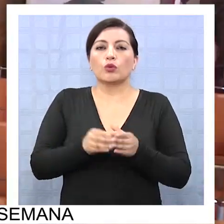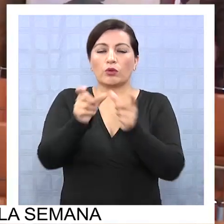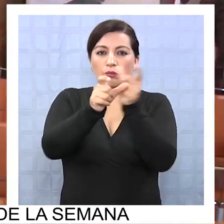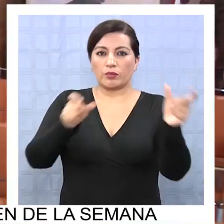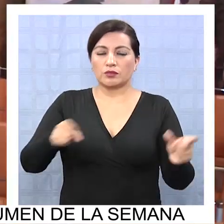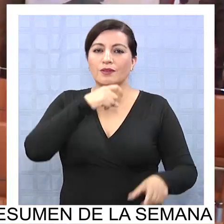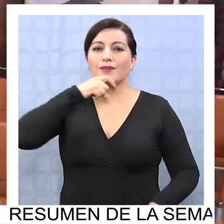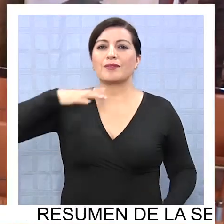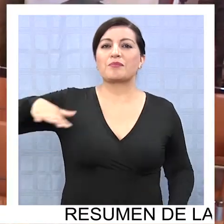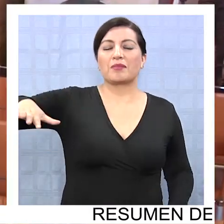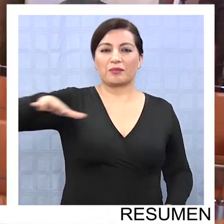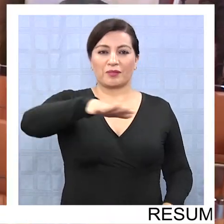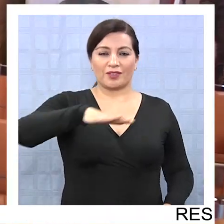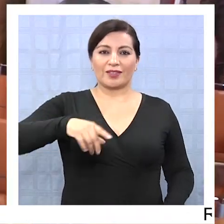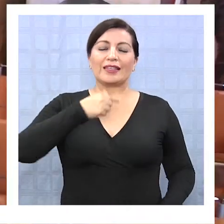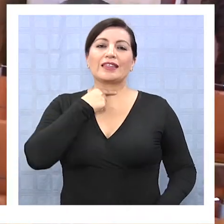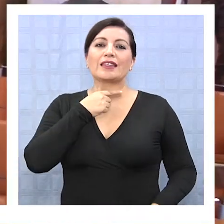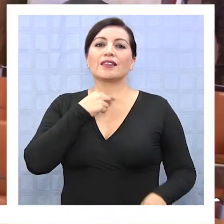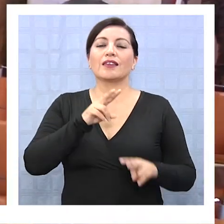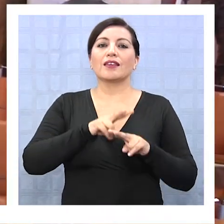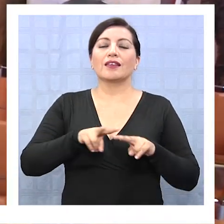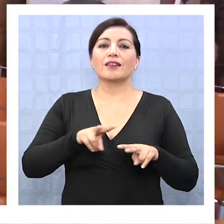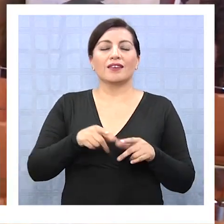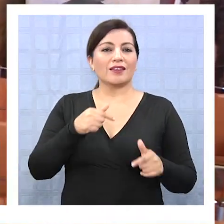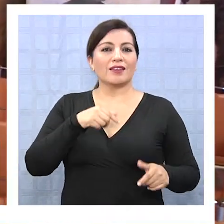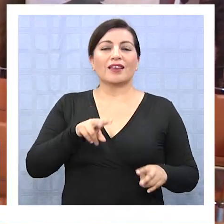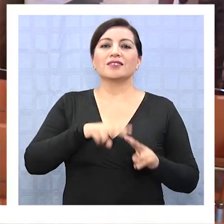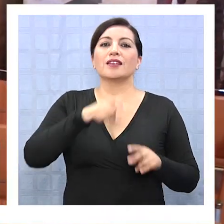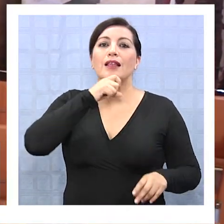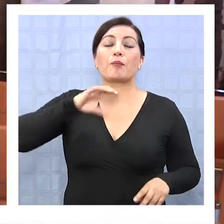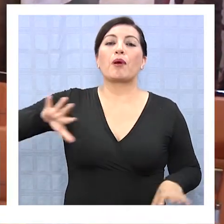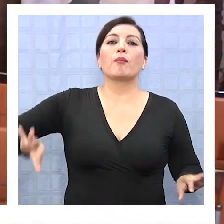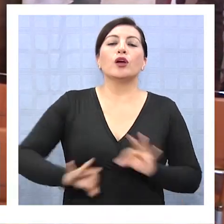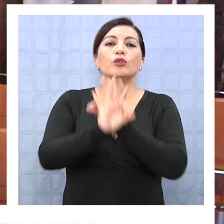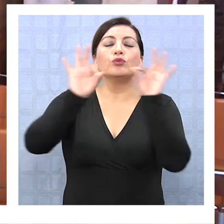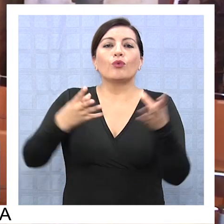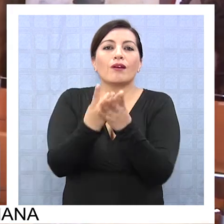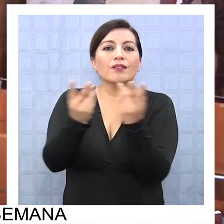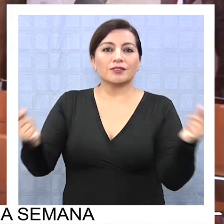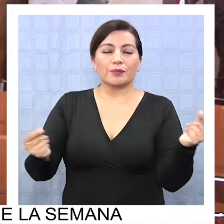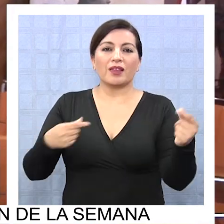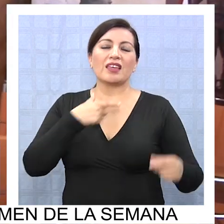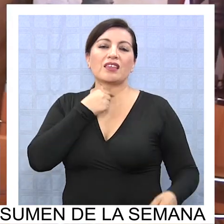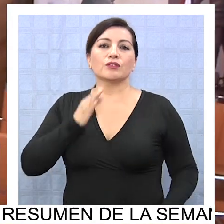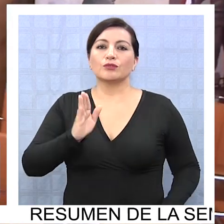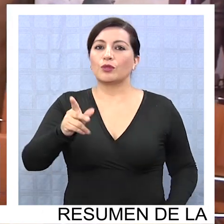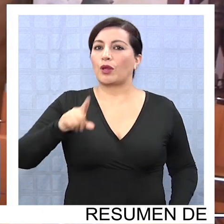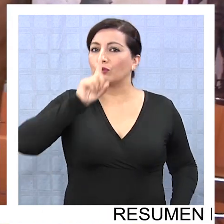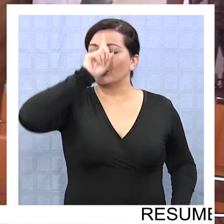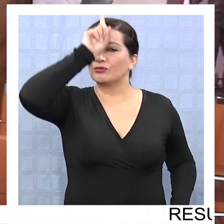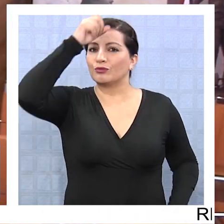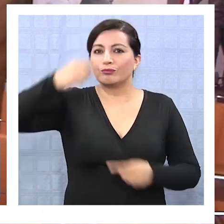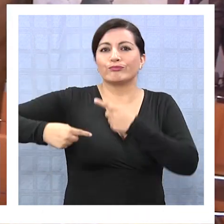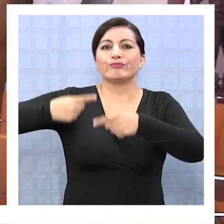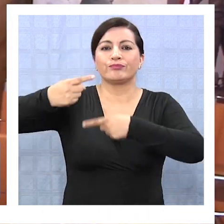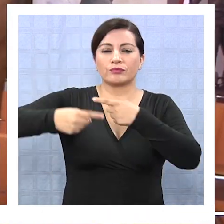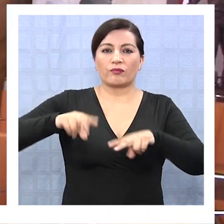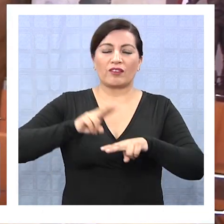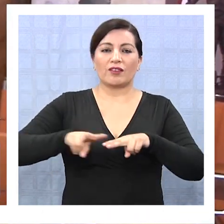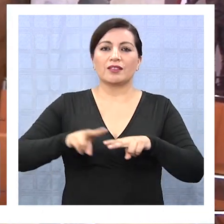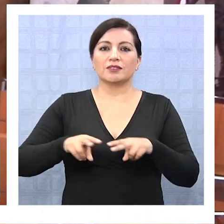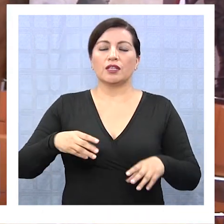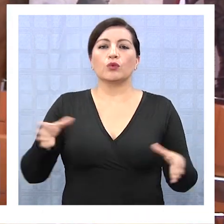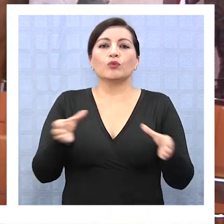de pampinos visionarios que quieren que la pampa nunca muera, que quieren seguir con las costumbres y las tradiciones, y forman